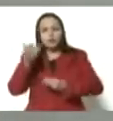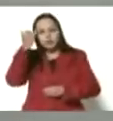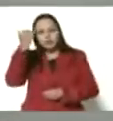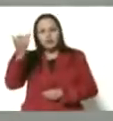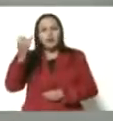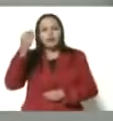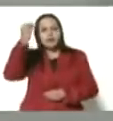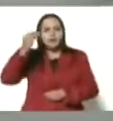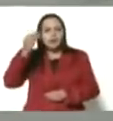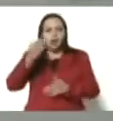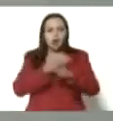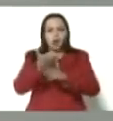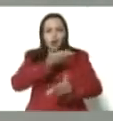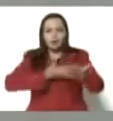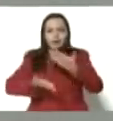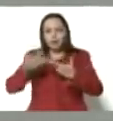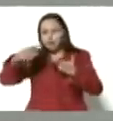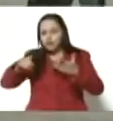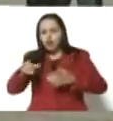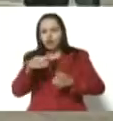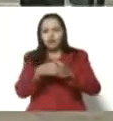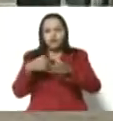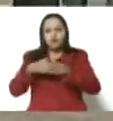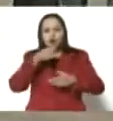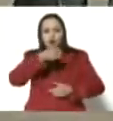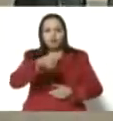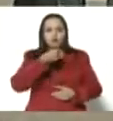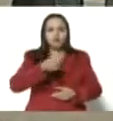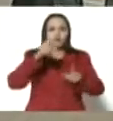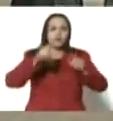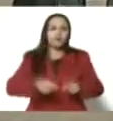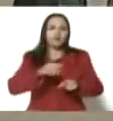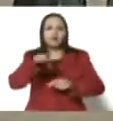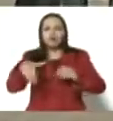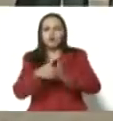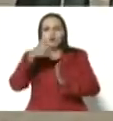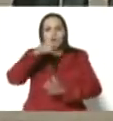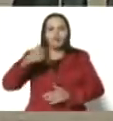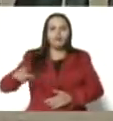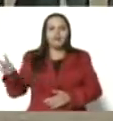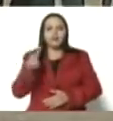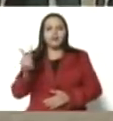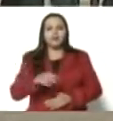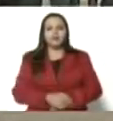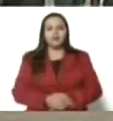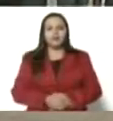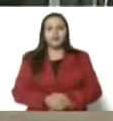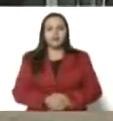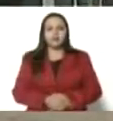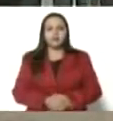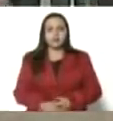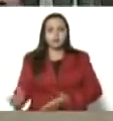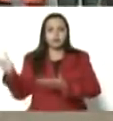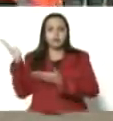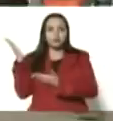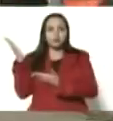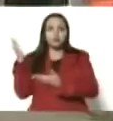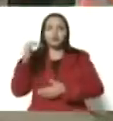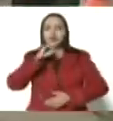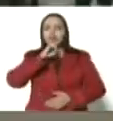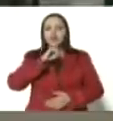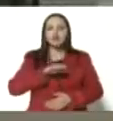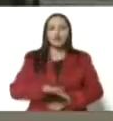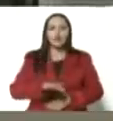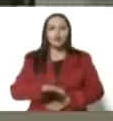estar compartiendo con los distintos medios de comunicación y, por supuesto, con todo el pueblo venezolano. Imágenes históricas,